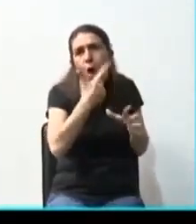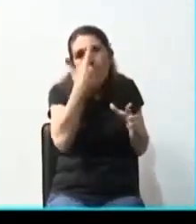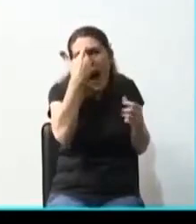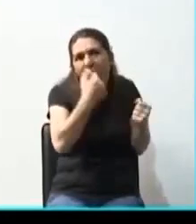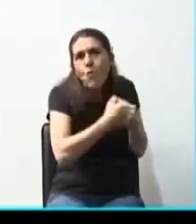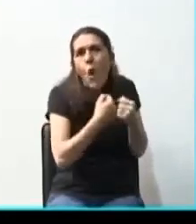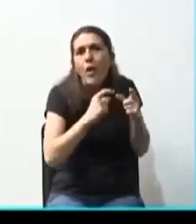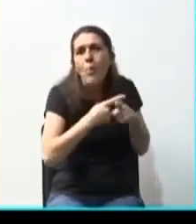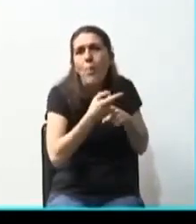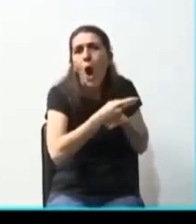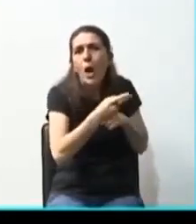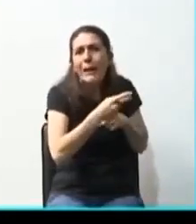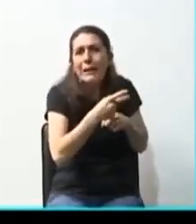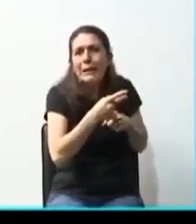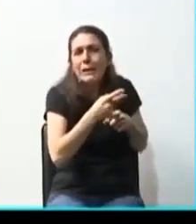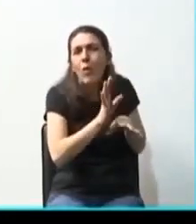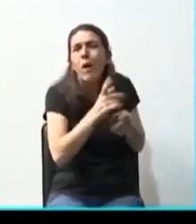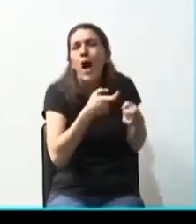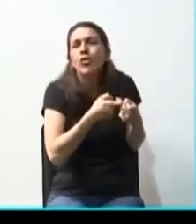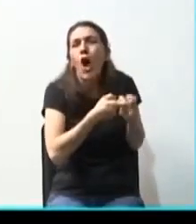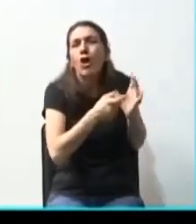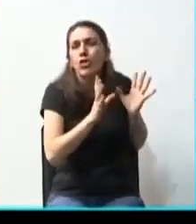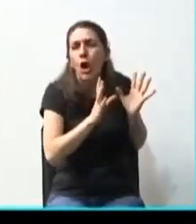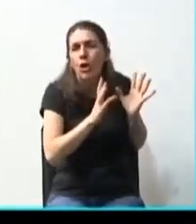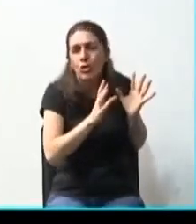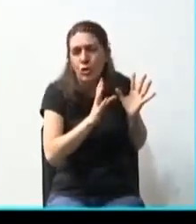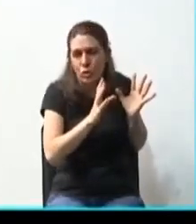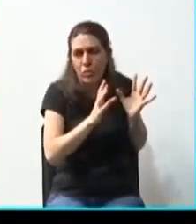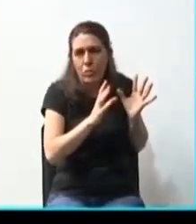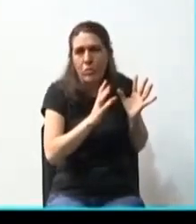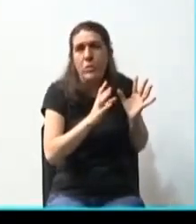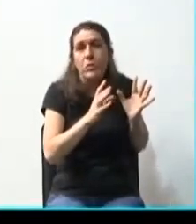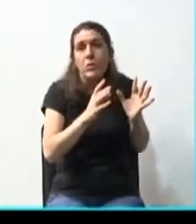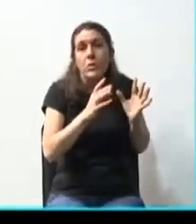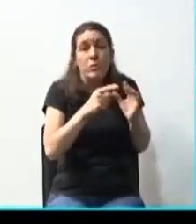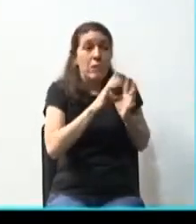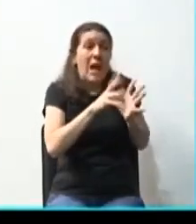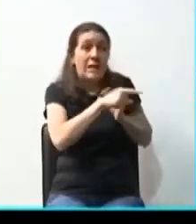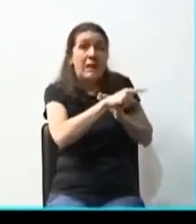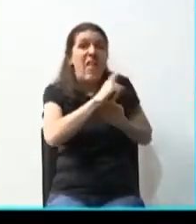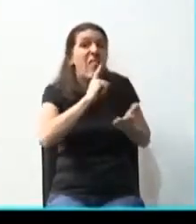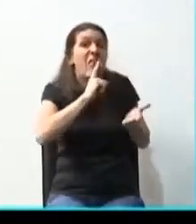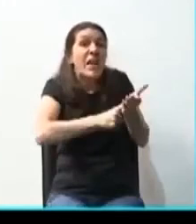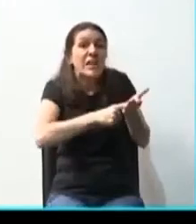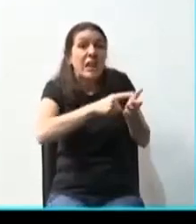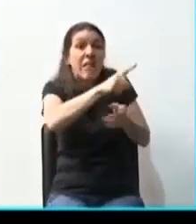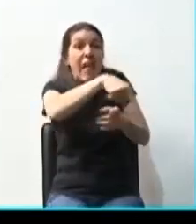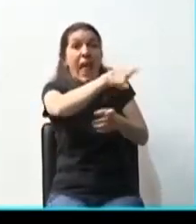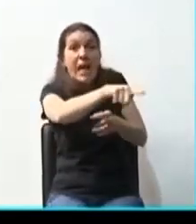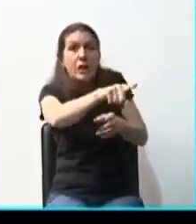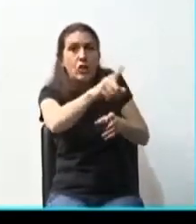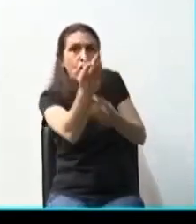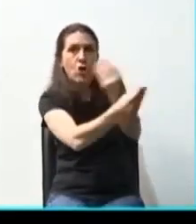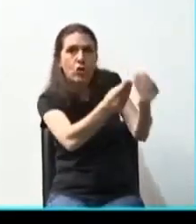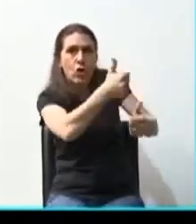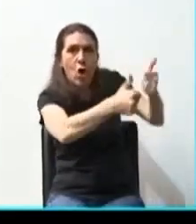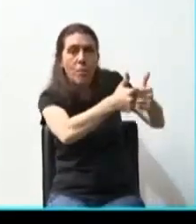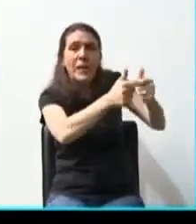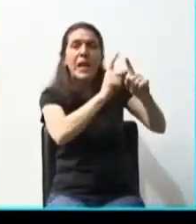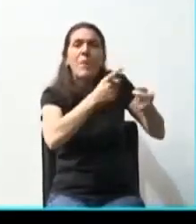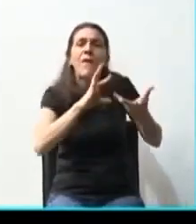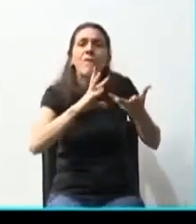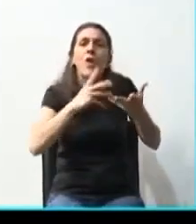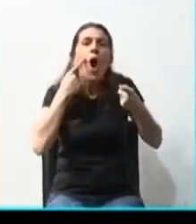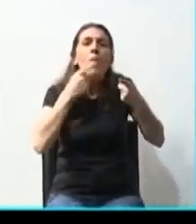políticos con los cuales se llevan adelante este tipo de designaciones tienen que ver también con los objetivos políticos que se